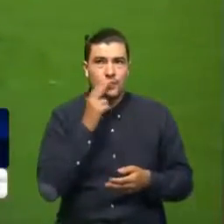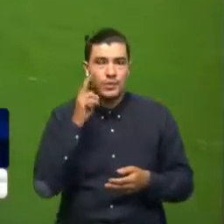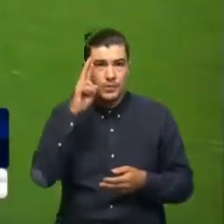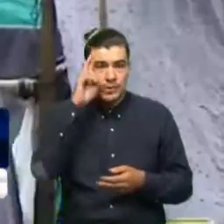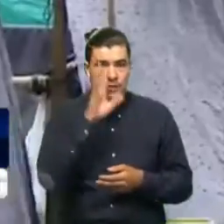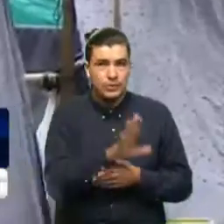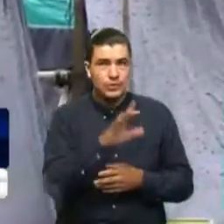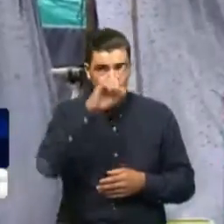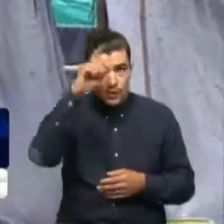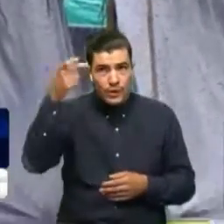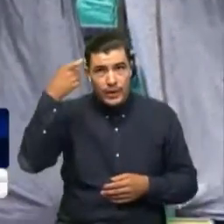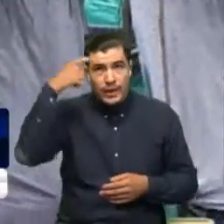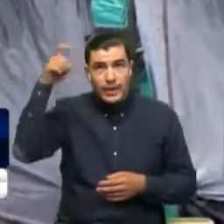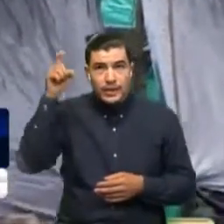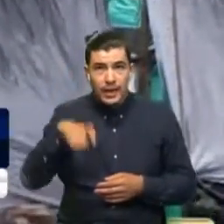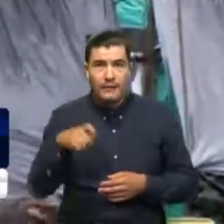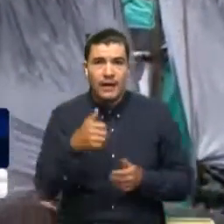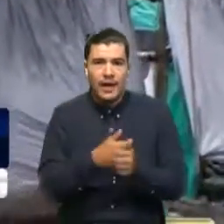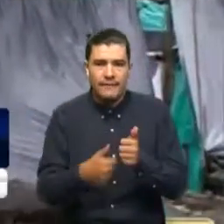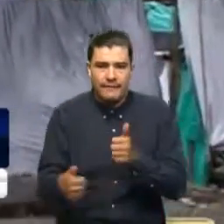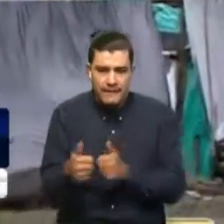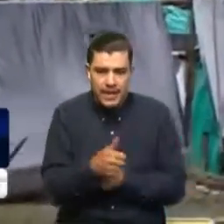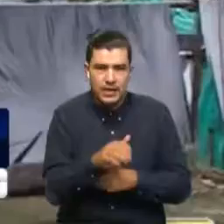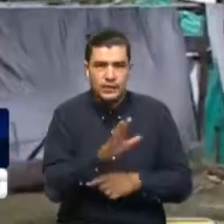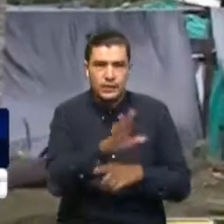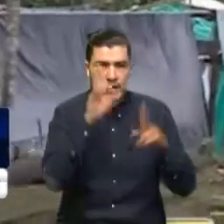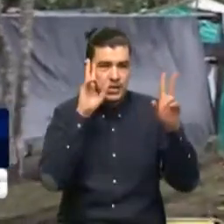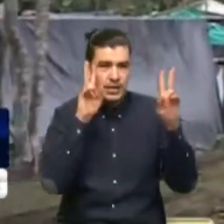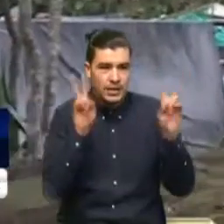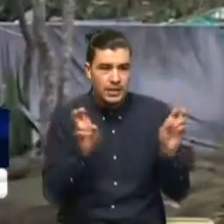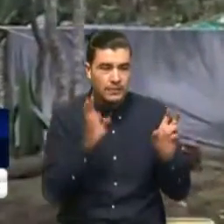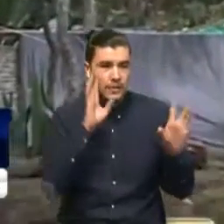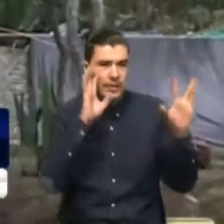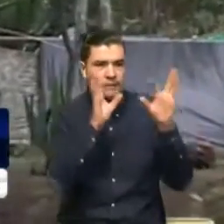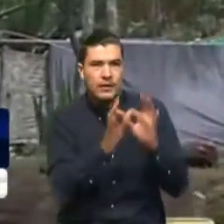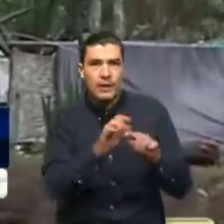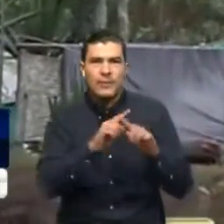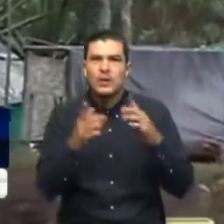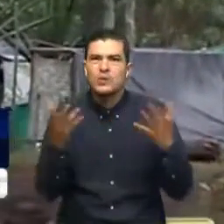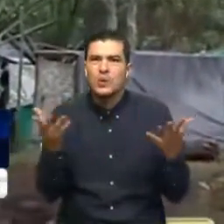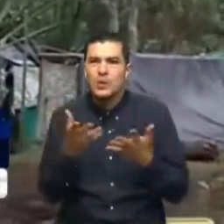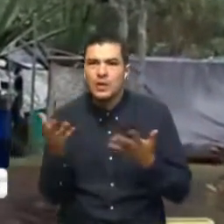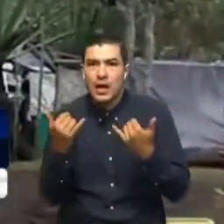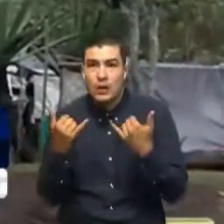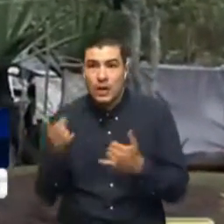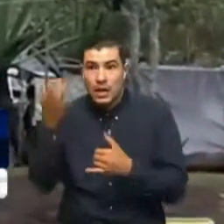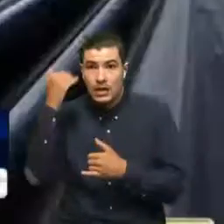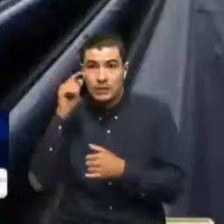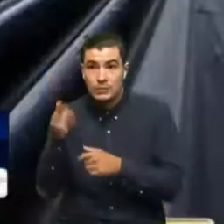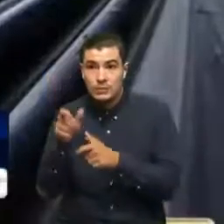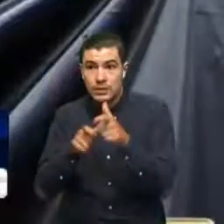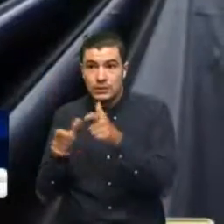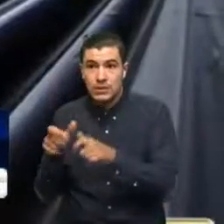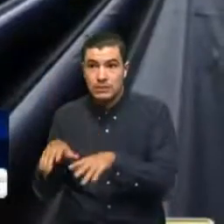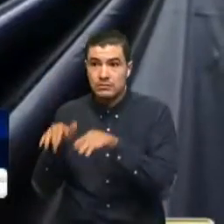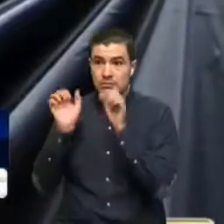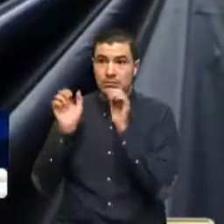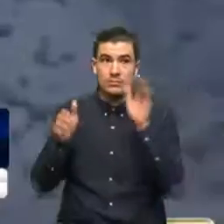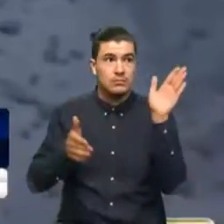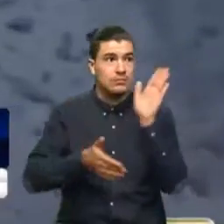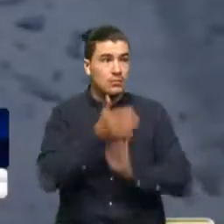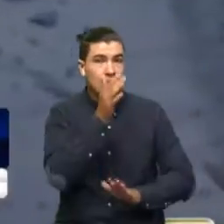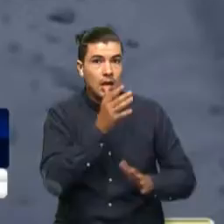el gobierno donde se debe todavía avanzar en ese sentido donde estarían los ex combatientes que abandonaron la zona muchos